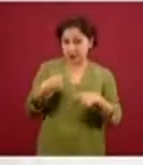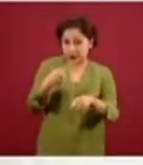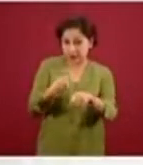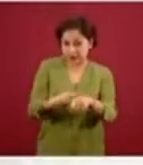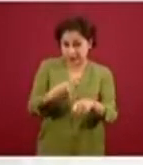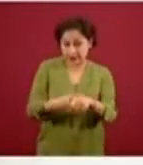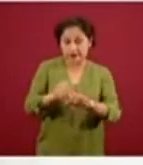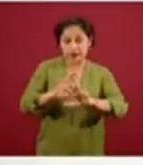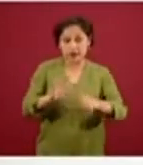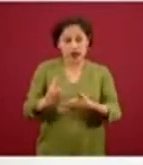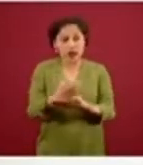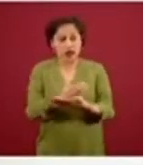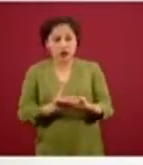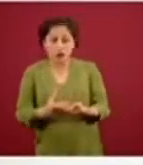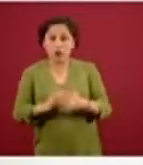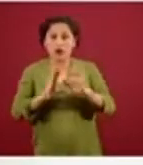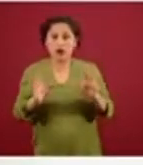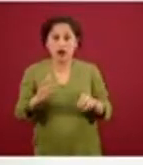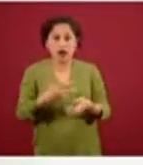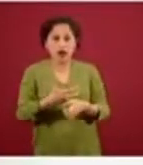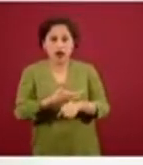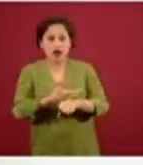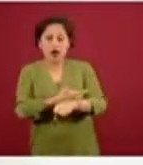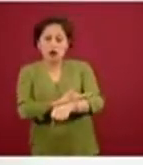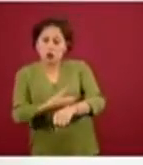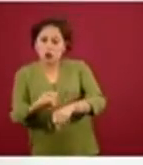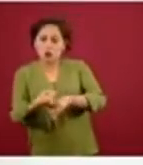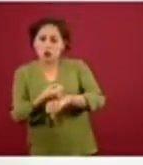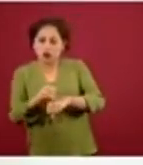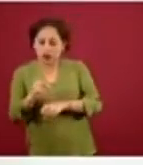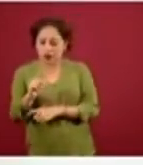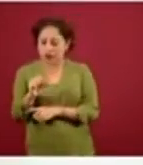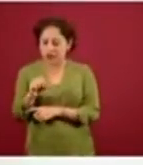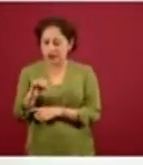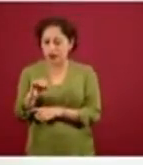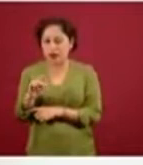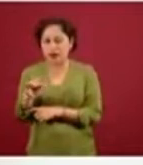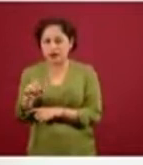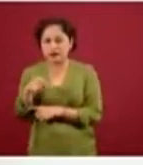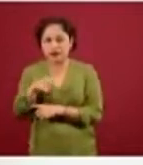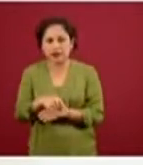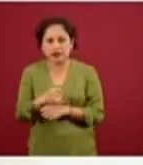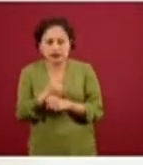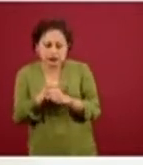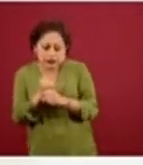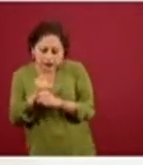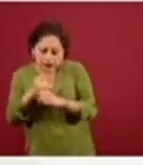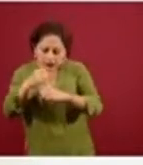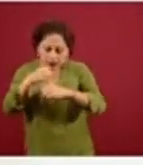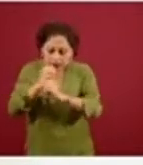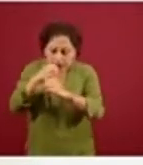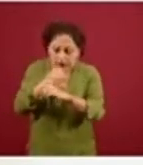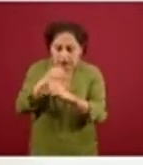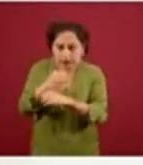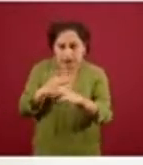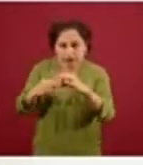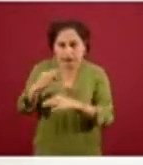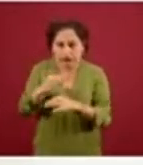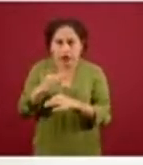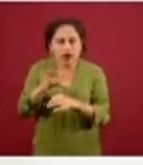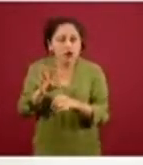COVID-19? Punto uno, porque aún no existe un tratamiento específico ni una vacuna para la enfermedad. Y como